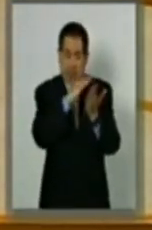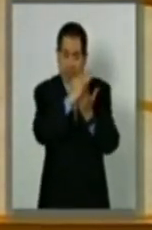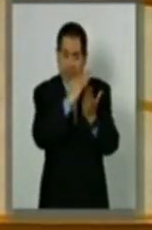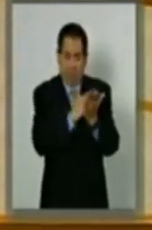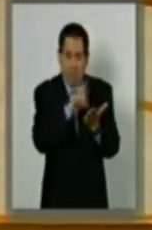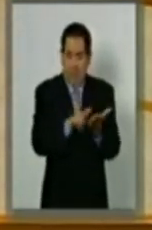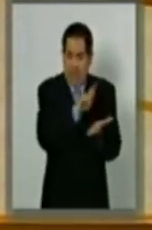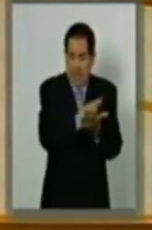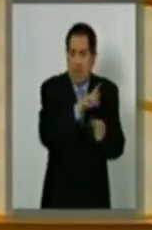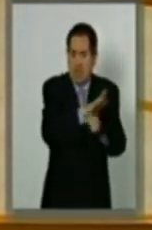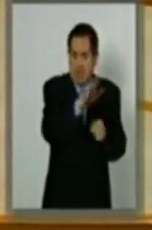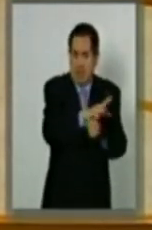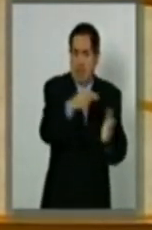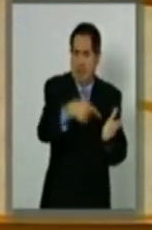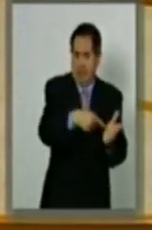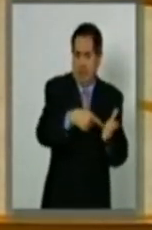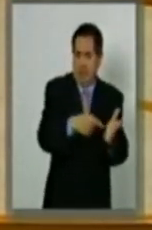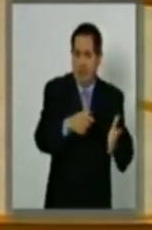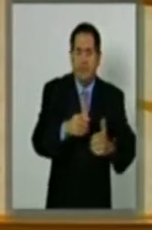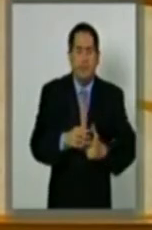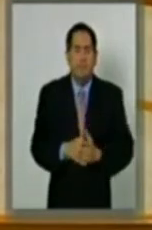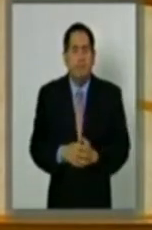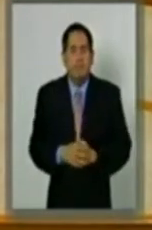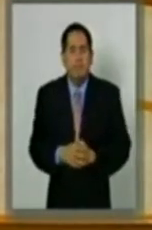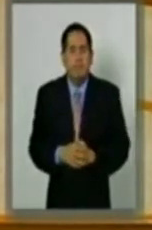las leyes en la materia.